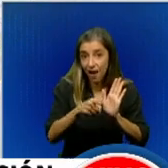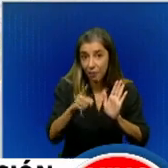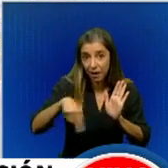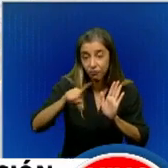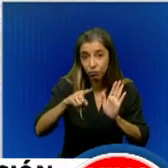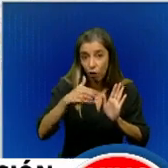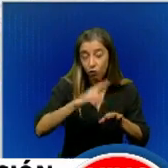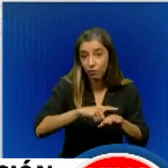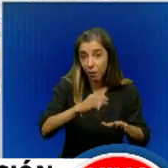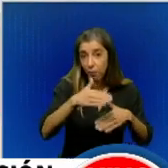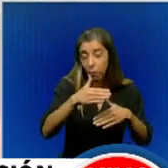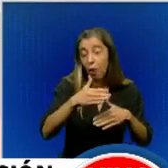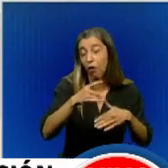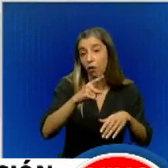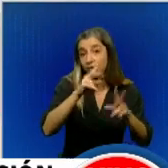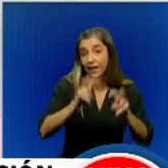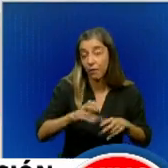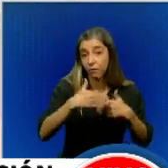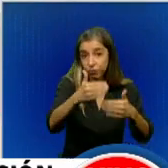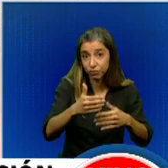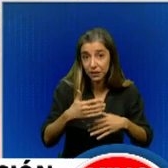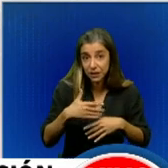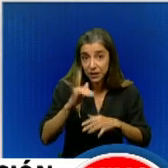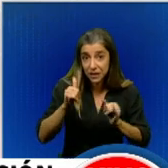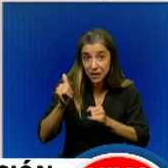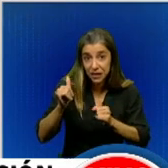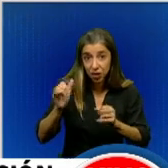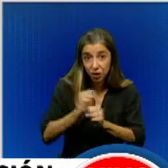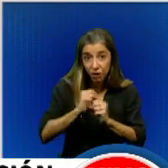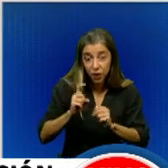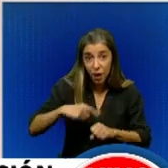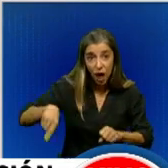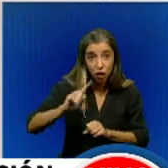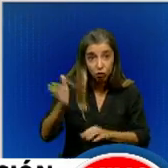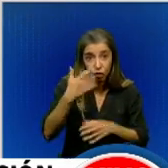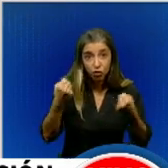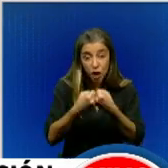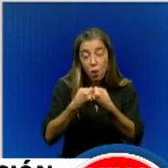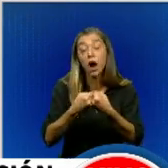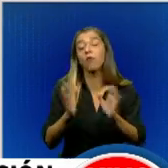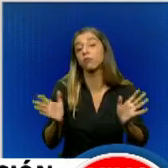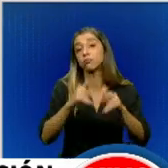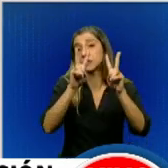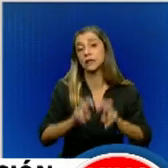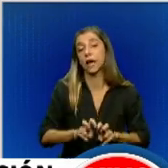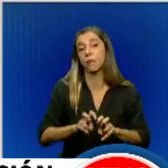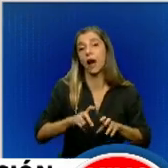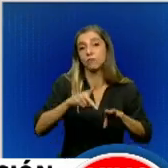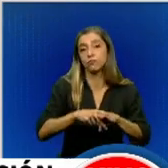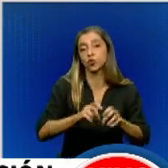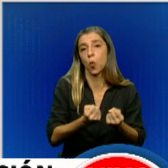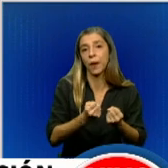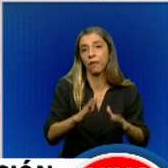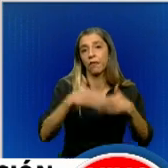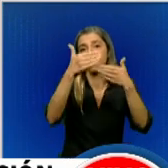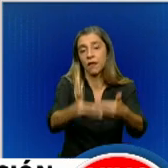sirvan sea marcar su voto resulta afirmativo queda aplazado el temario de acuerdo al